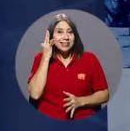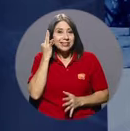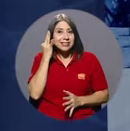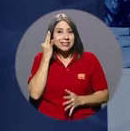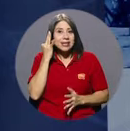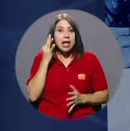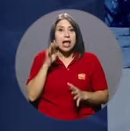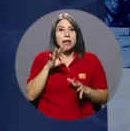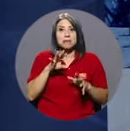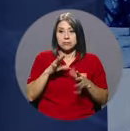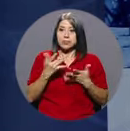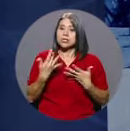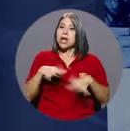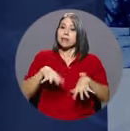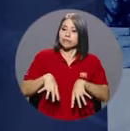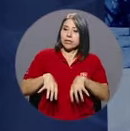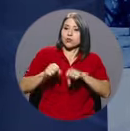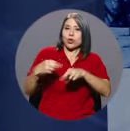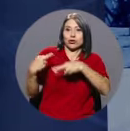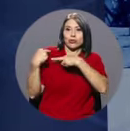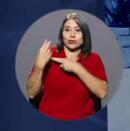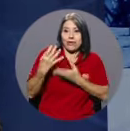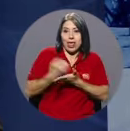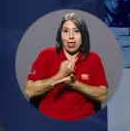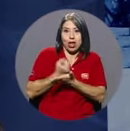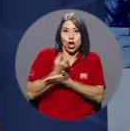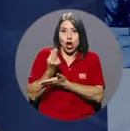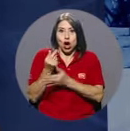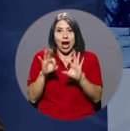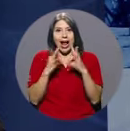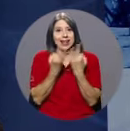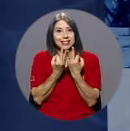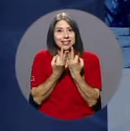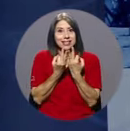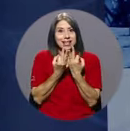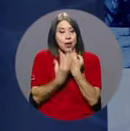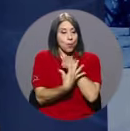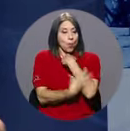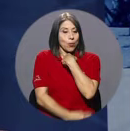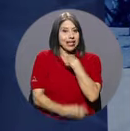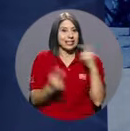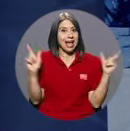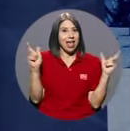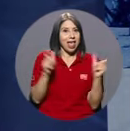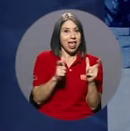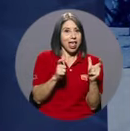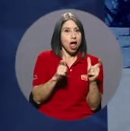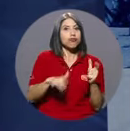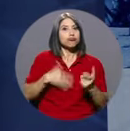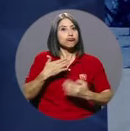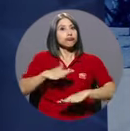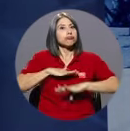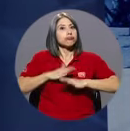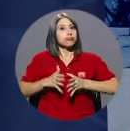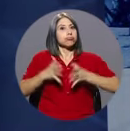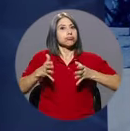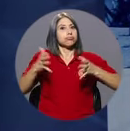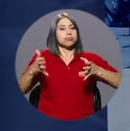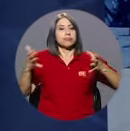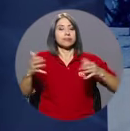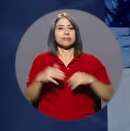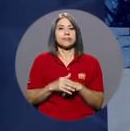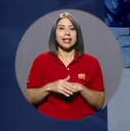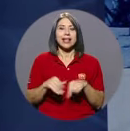han asumido los ingresos de hogares, los niveles de pobreza disminuyen, el bienestar aumenta. Y también,